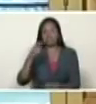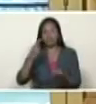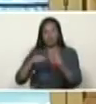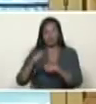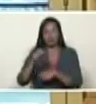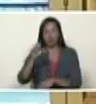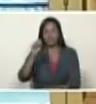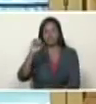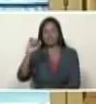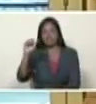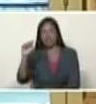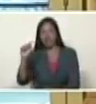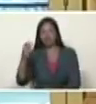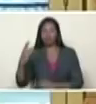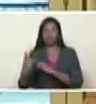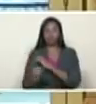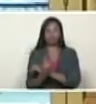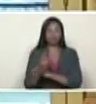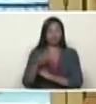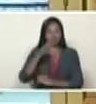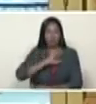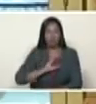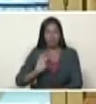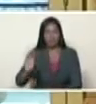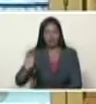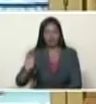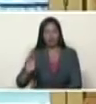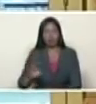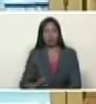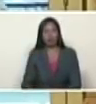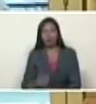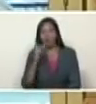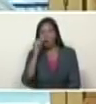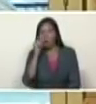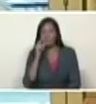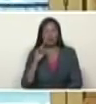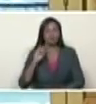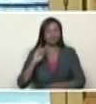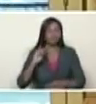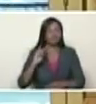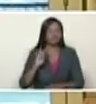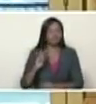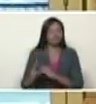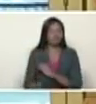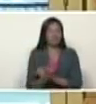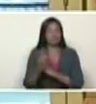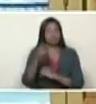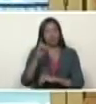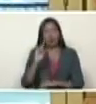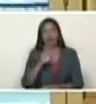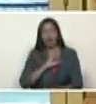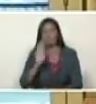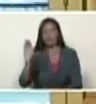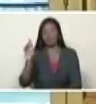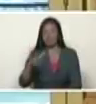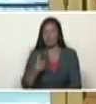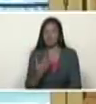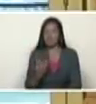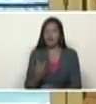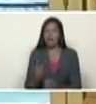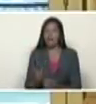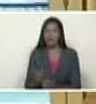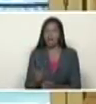CIA. Traicionó su patria. Manuel Ricardo Christopher traicionó a su patria y pretendió